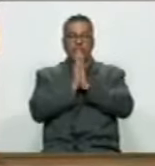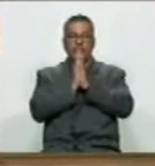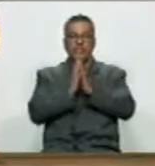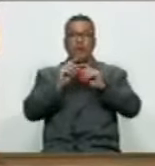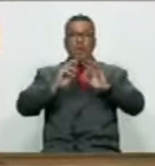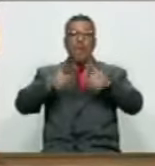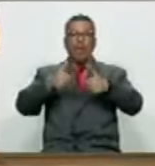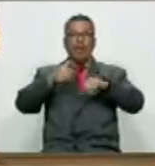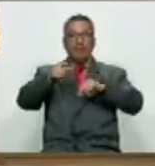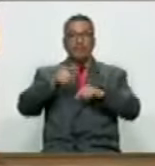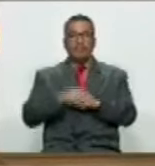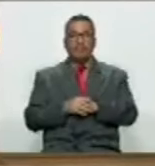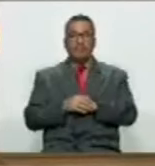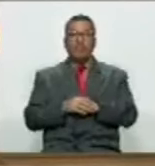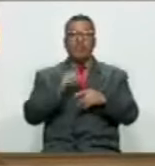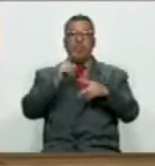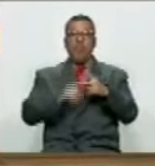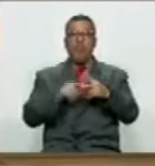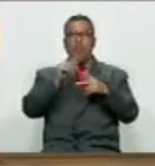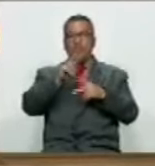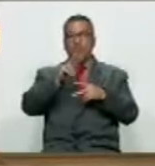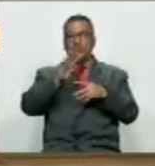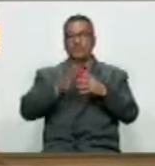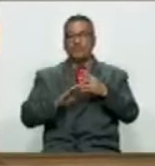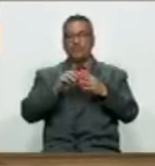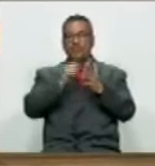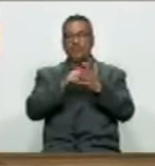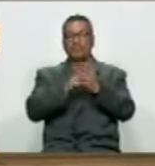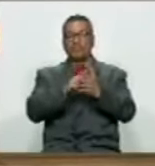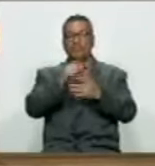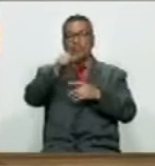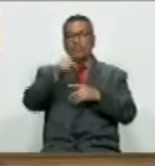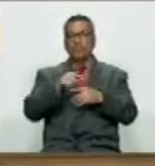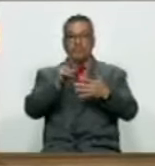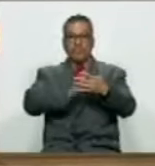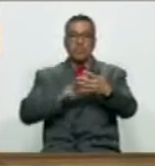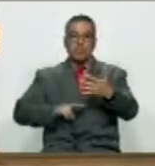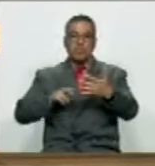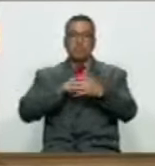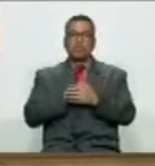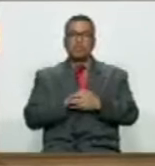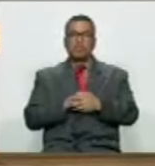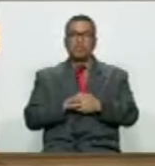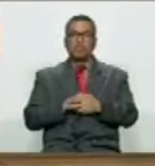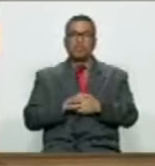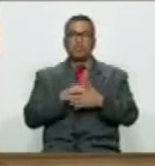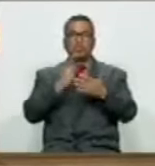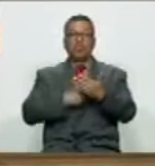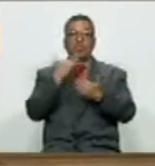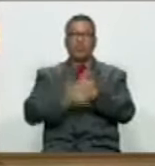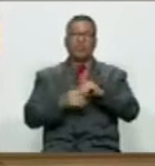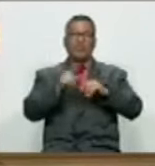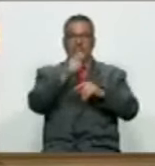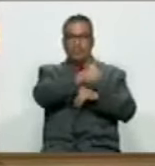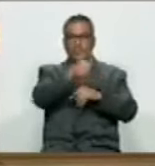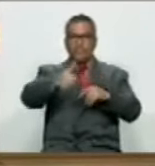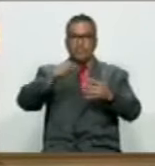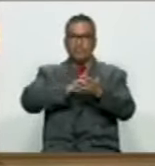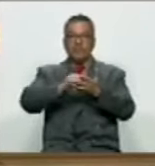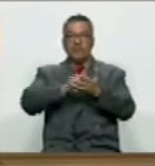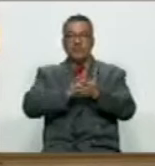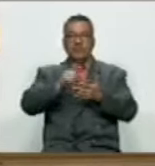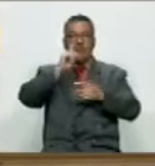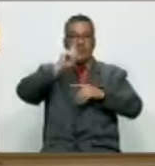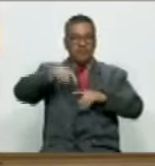entonces iniciar en el 64º punto del informe leyendo el proyecto artículo por artículo,